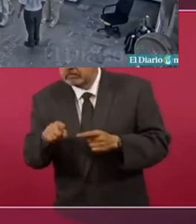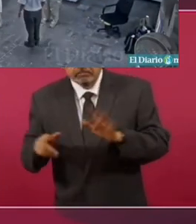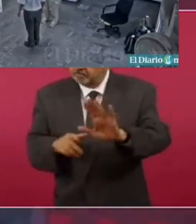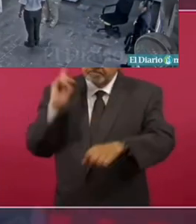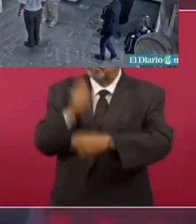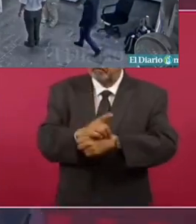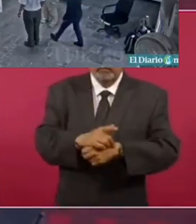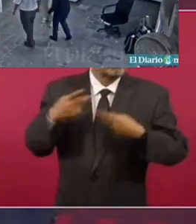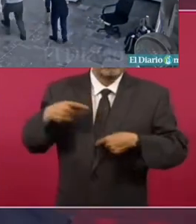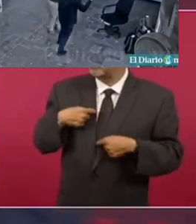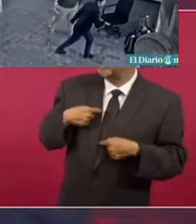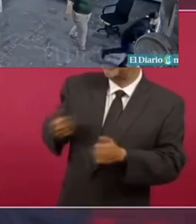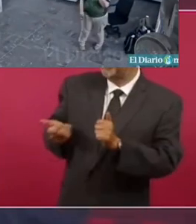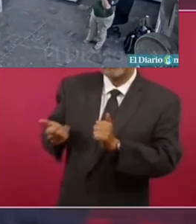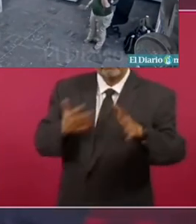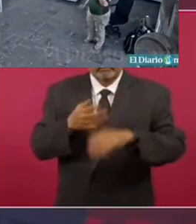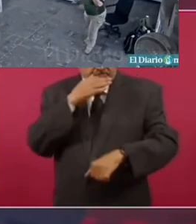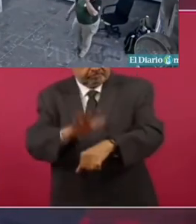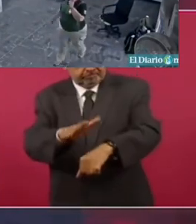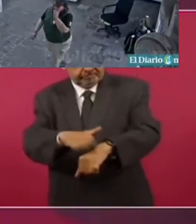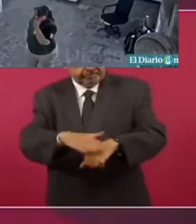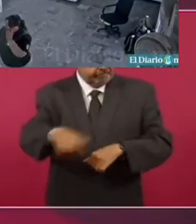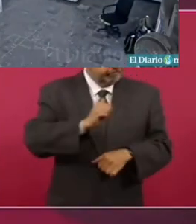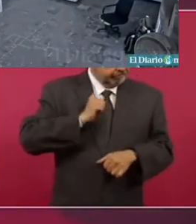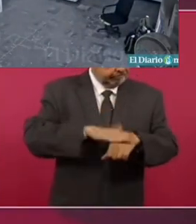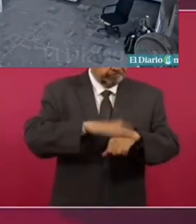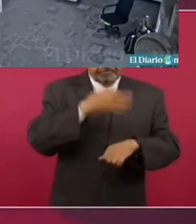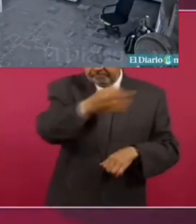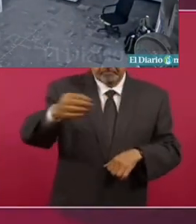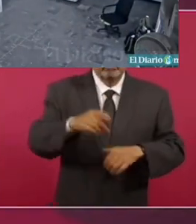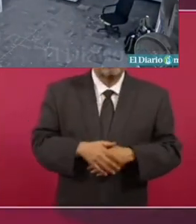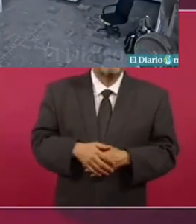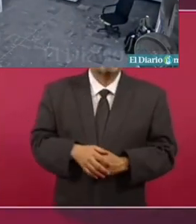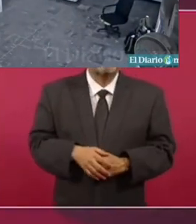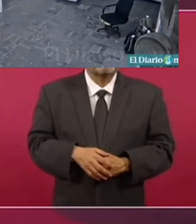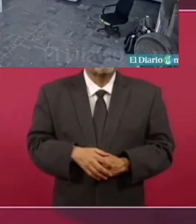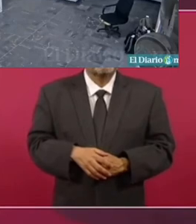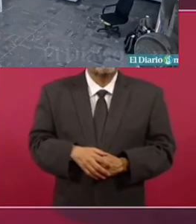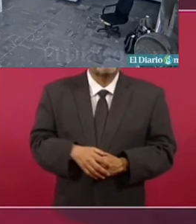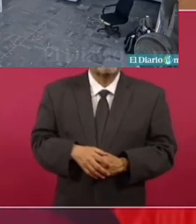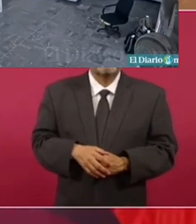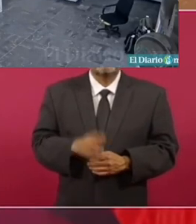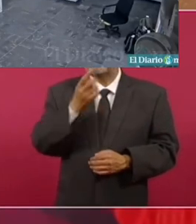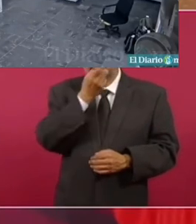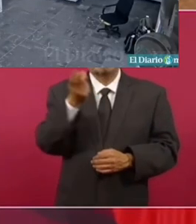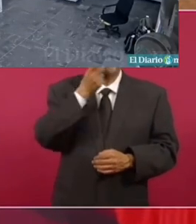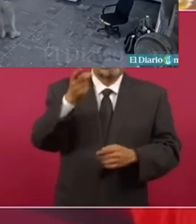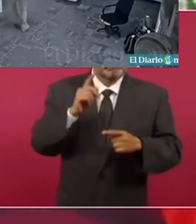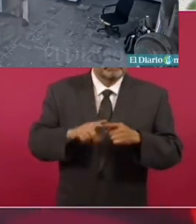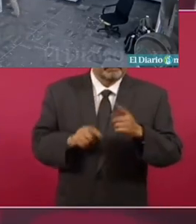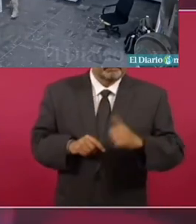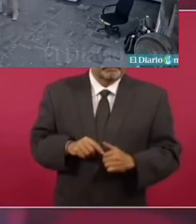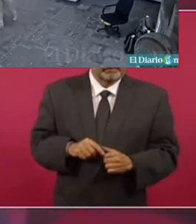coyotes. Por ejemplo, ahora, aprovecho para decirlo, están diciendo cómo se termina